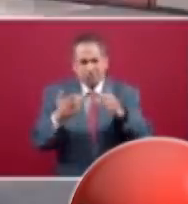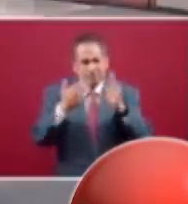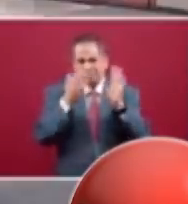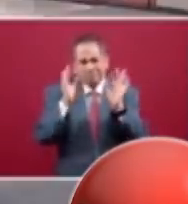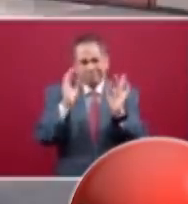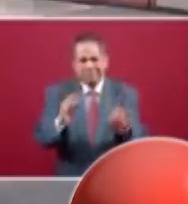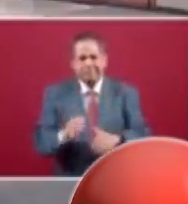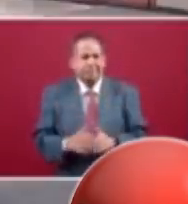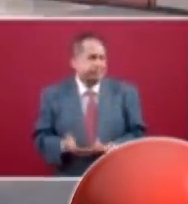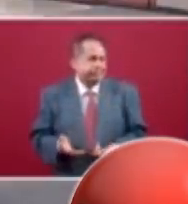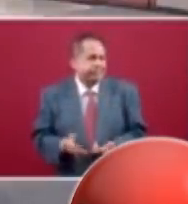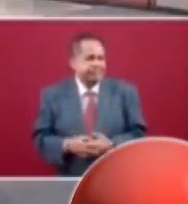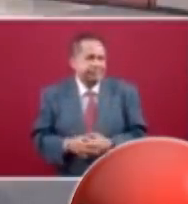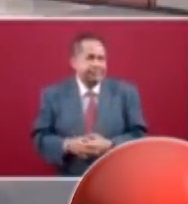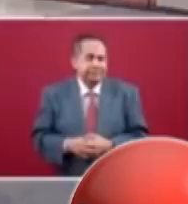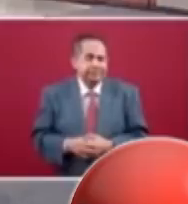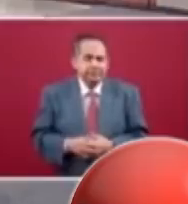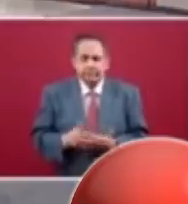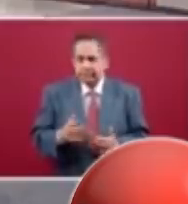porque